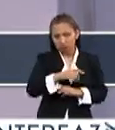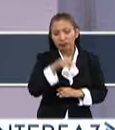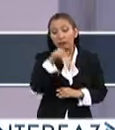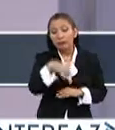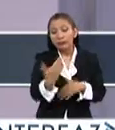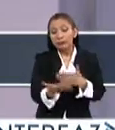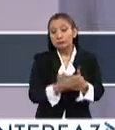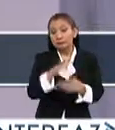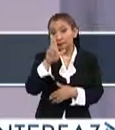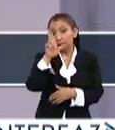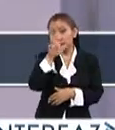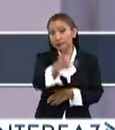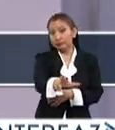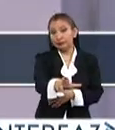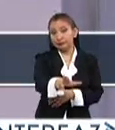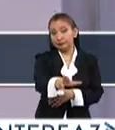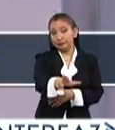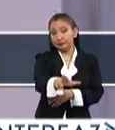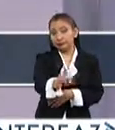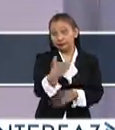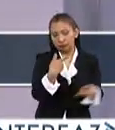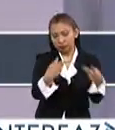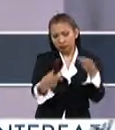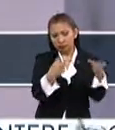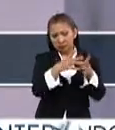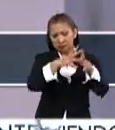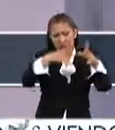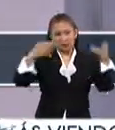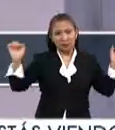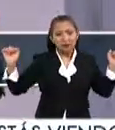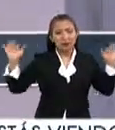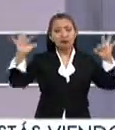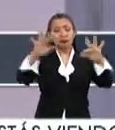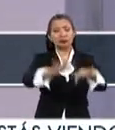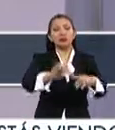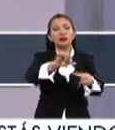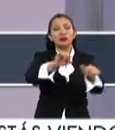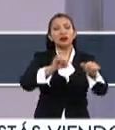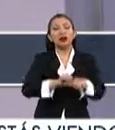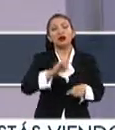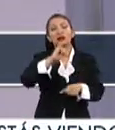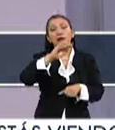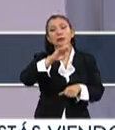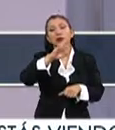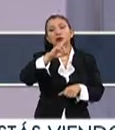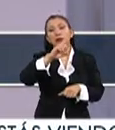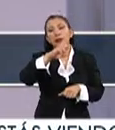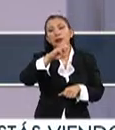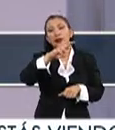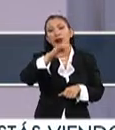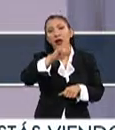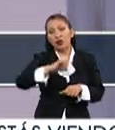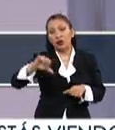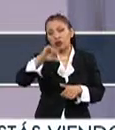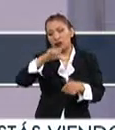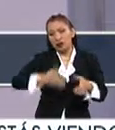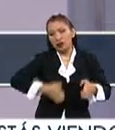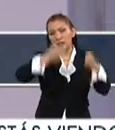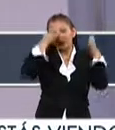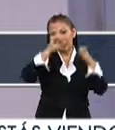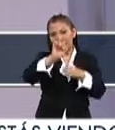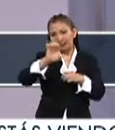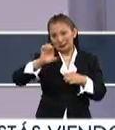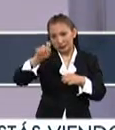el próximo martes vamos a organizar un gran seminario en el Salón Iberoamericano, bellísimo salón, ahí del edificio C de la Secretaría de